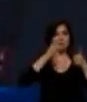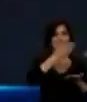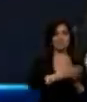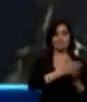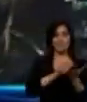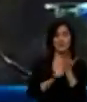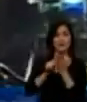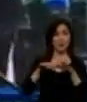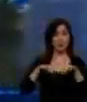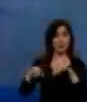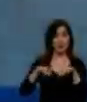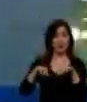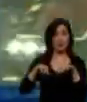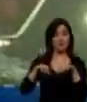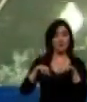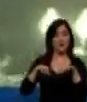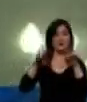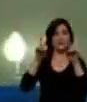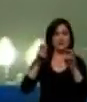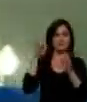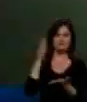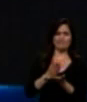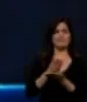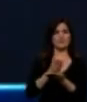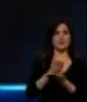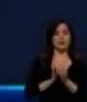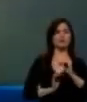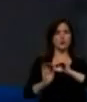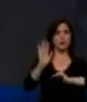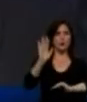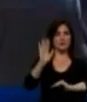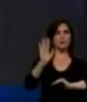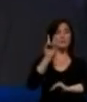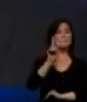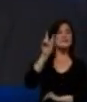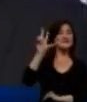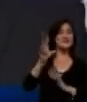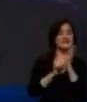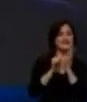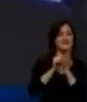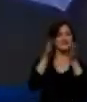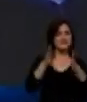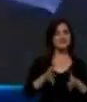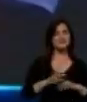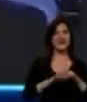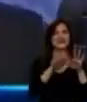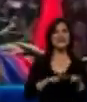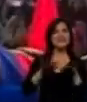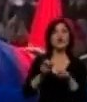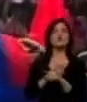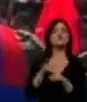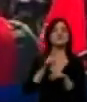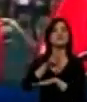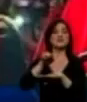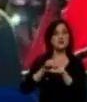de los ministerios coordinadores por un tema de austeridad, tomó el juramento a sus 23 ministros y también a los secretarios de las